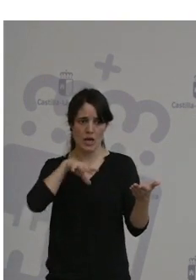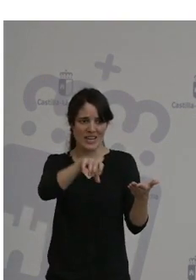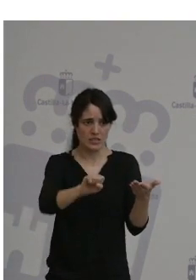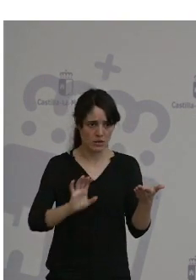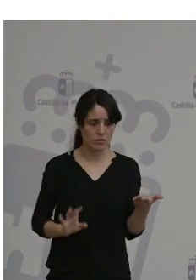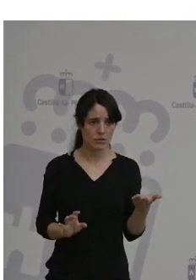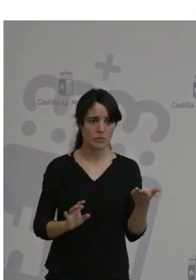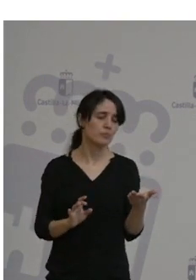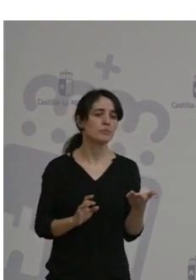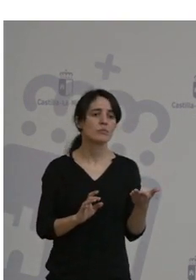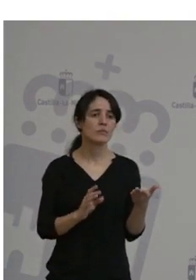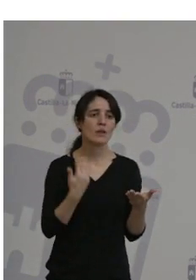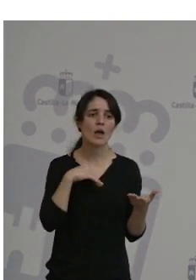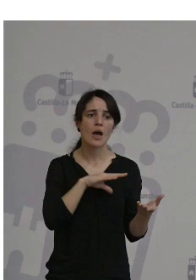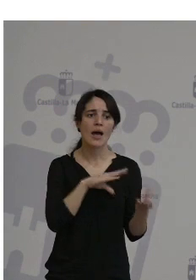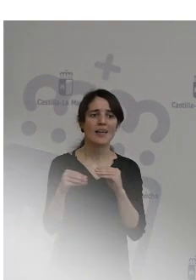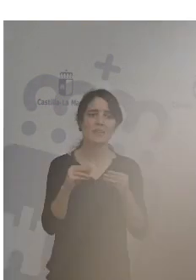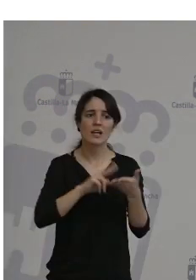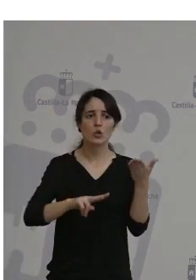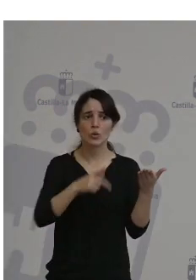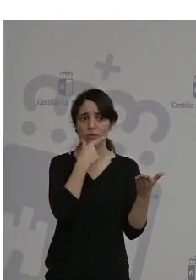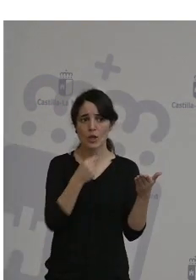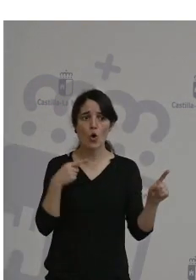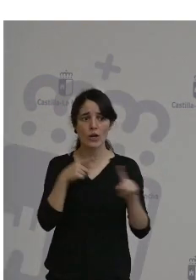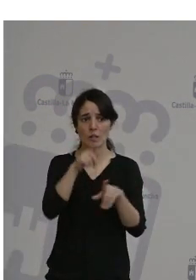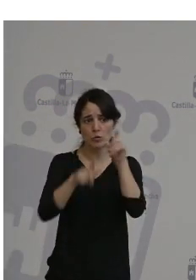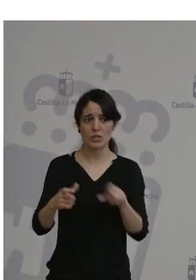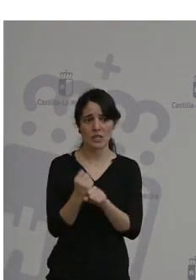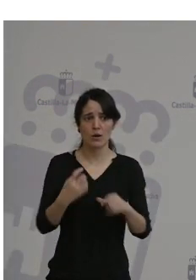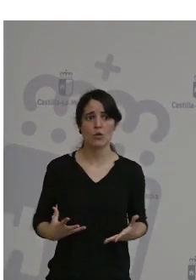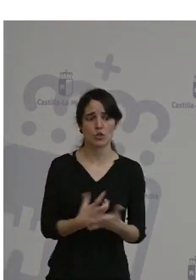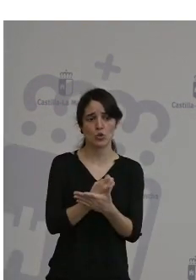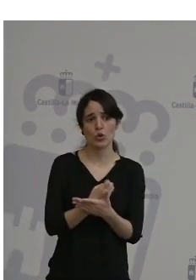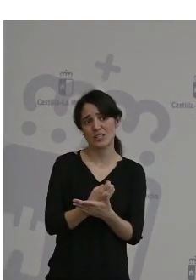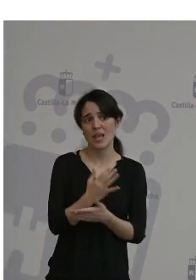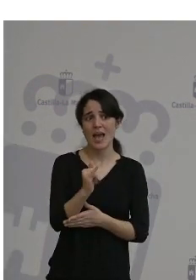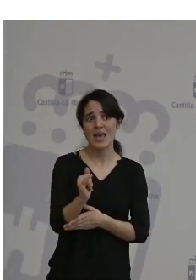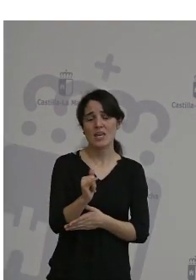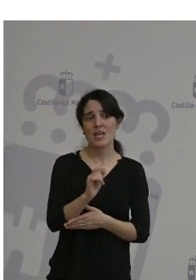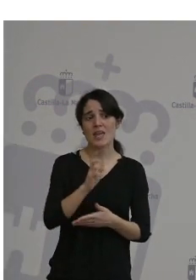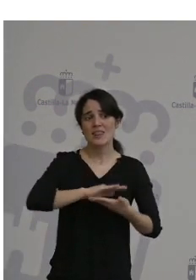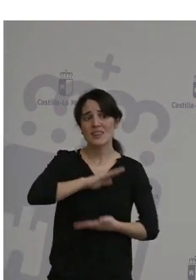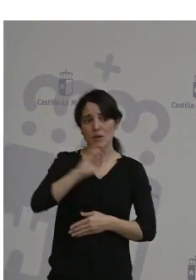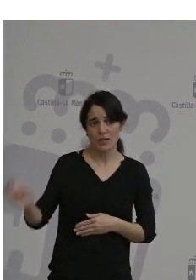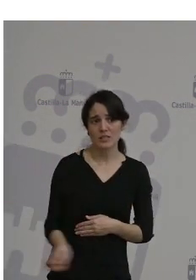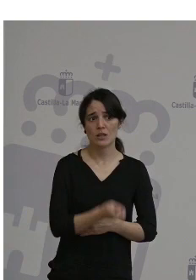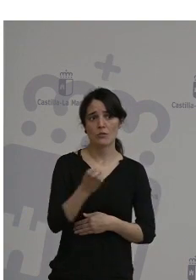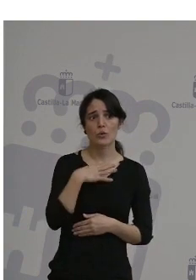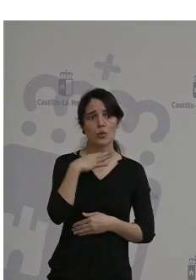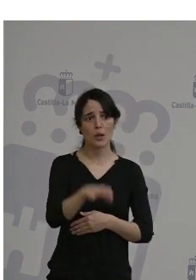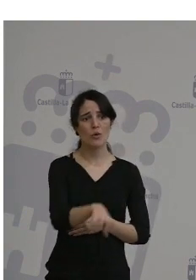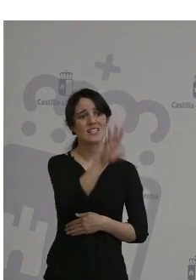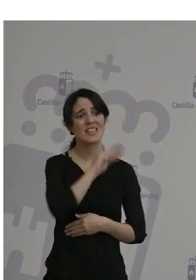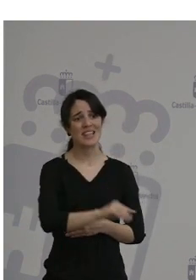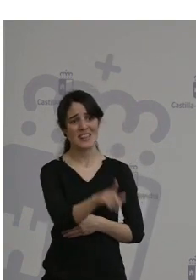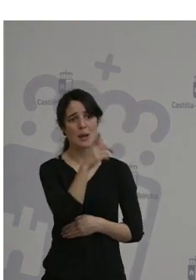todos los trabajadores y trabajadoras que tenéis diversidad funcional podáis perfectamente saber cuáles son vuestros derechos.